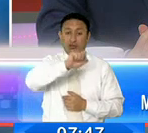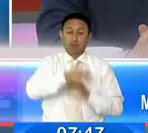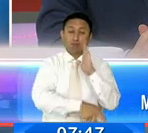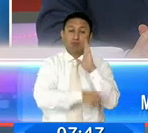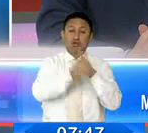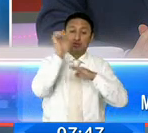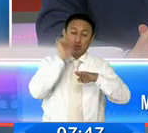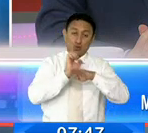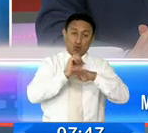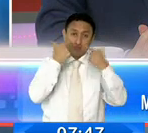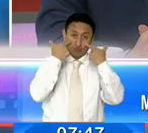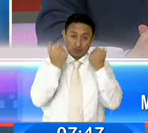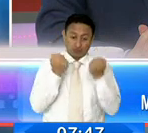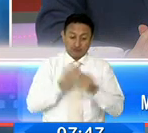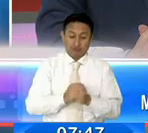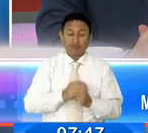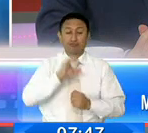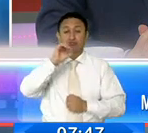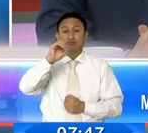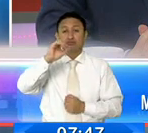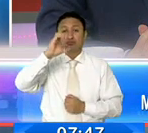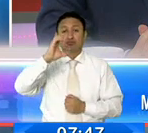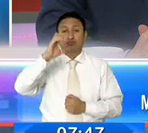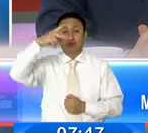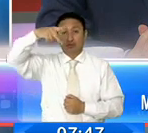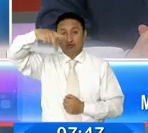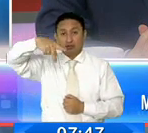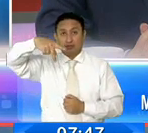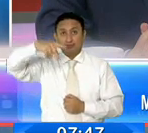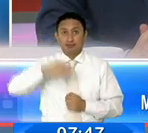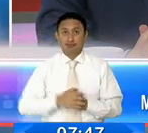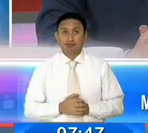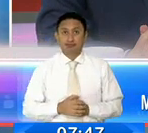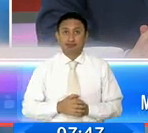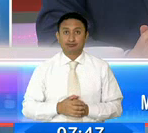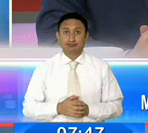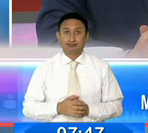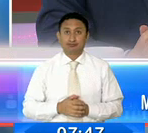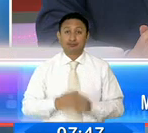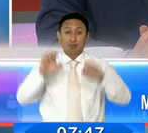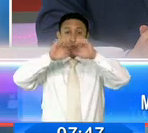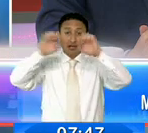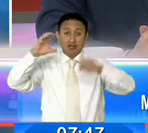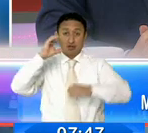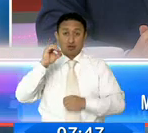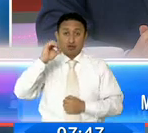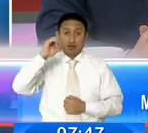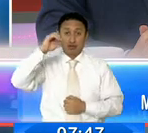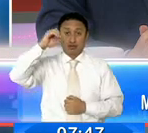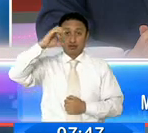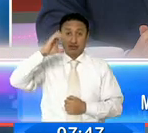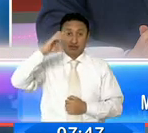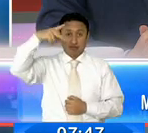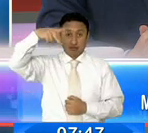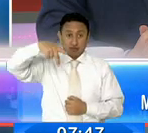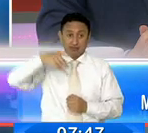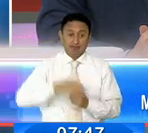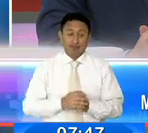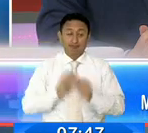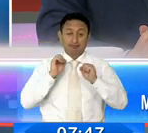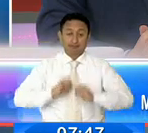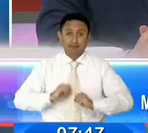como también el OCP que lo opera la compañía OCP, e inclusive el